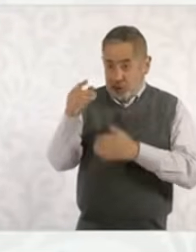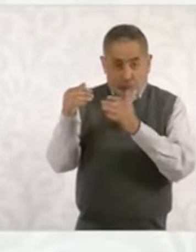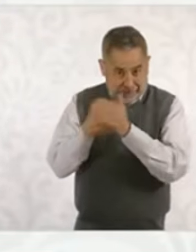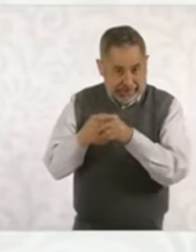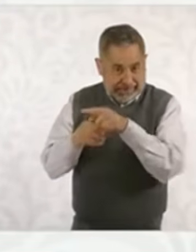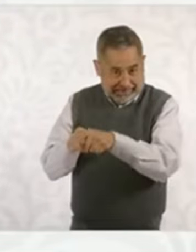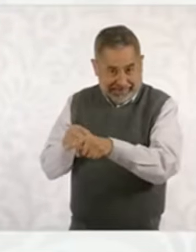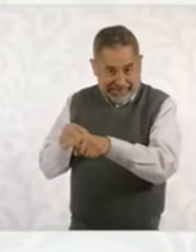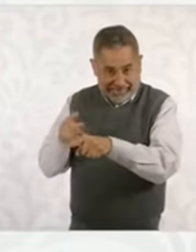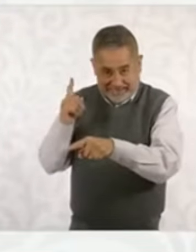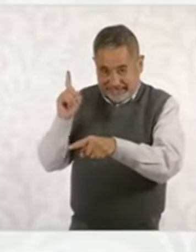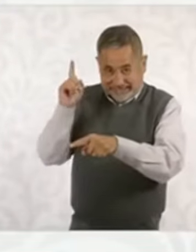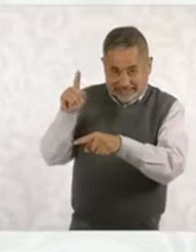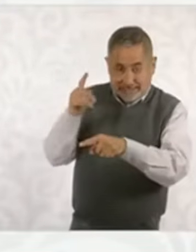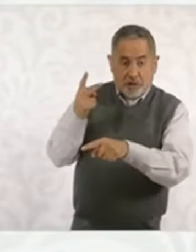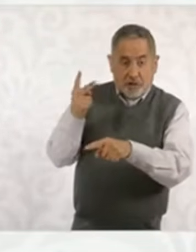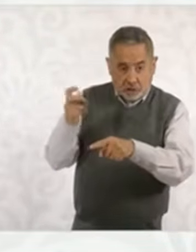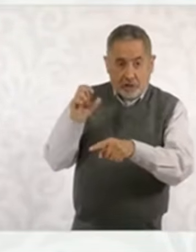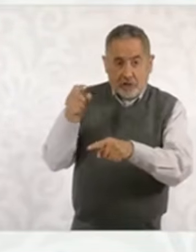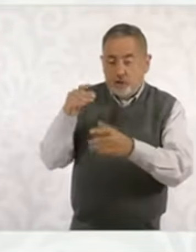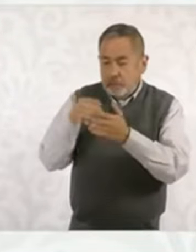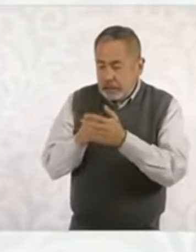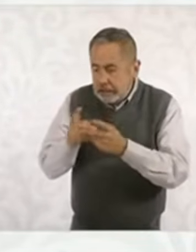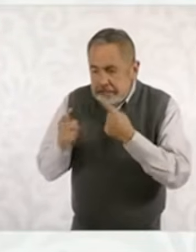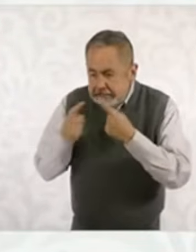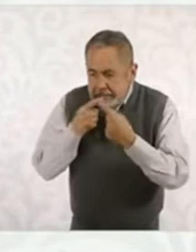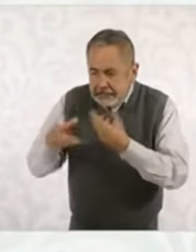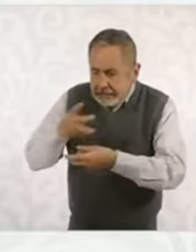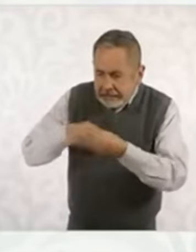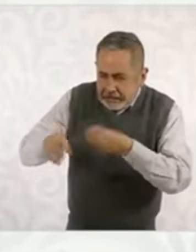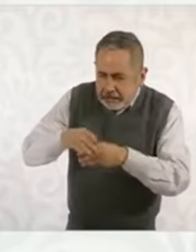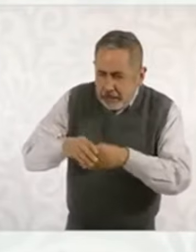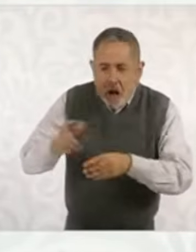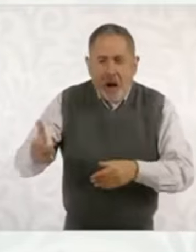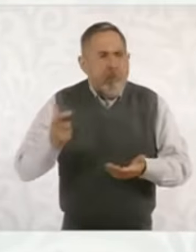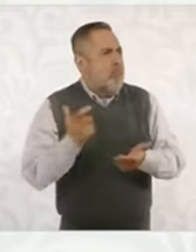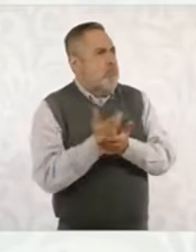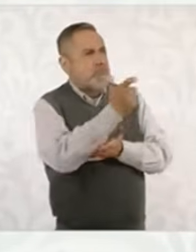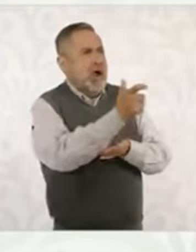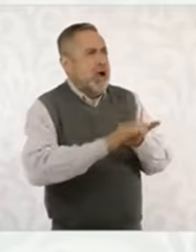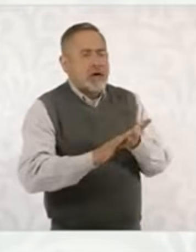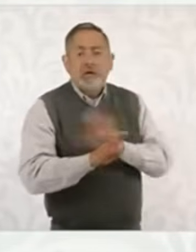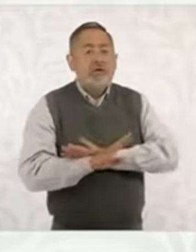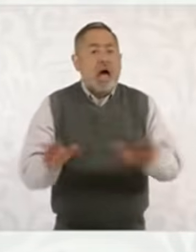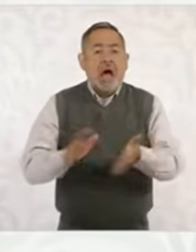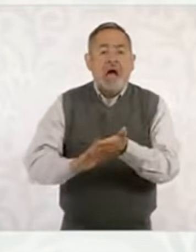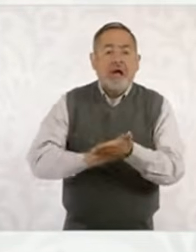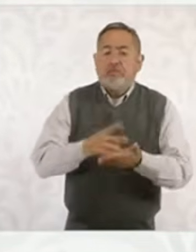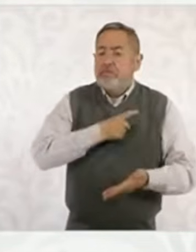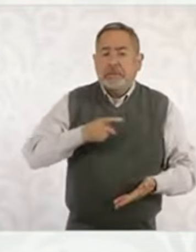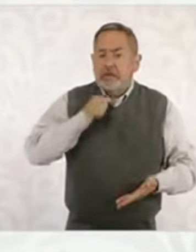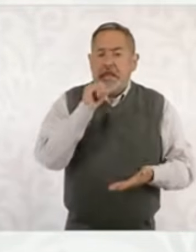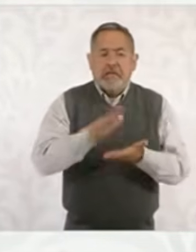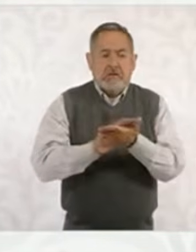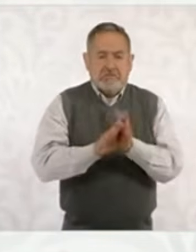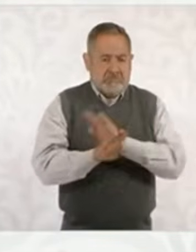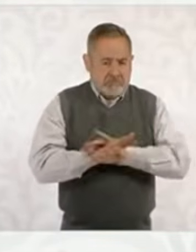261,000 de estos, cuando se reestructuró, quedaron pagados, ya no deben nada.